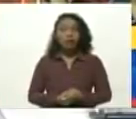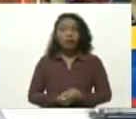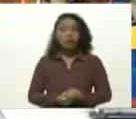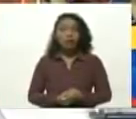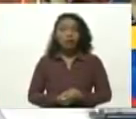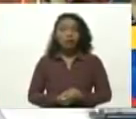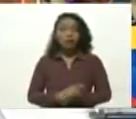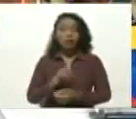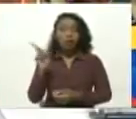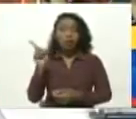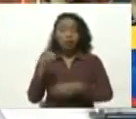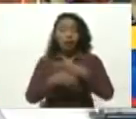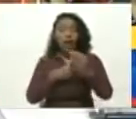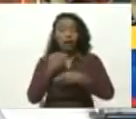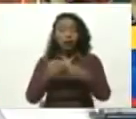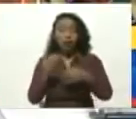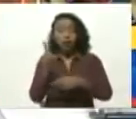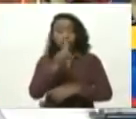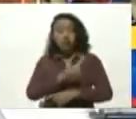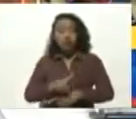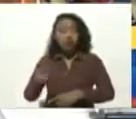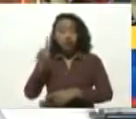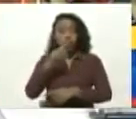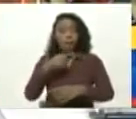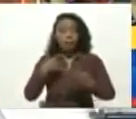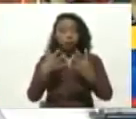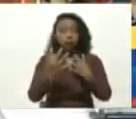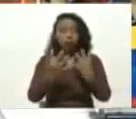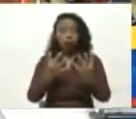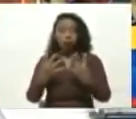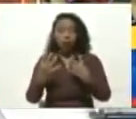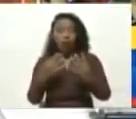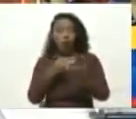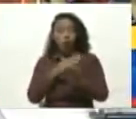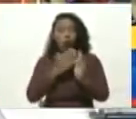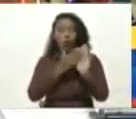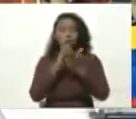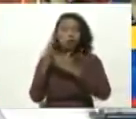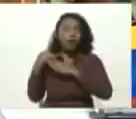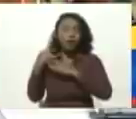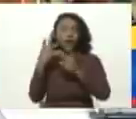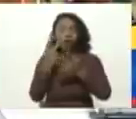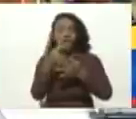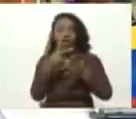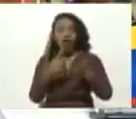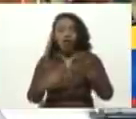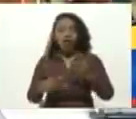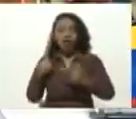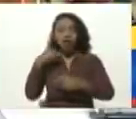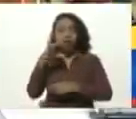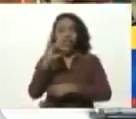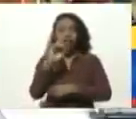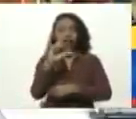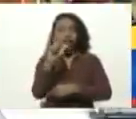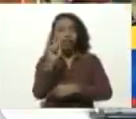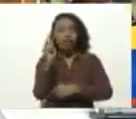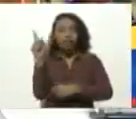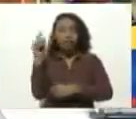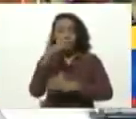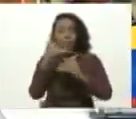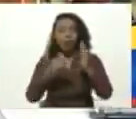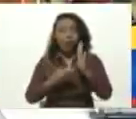En la medida que aumentaba la circulación comunitaria de la variante Delta, bajo el ritmo de